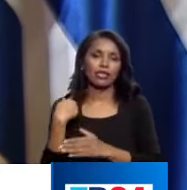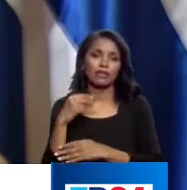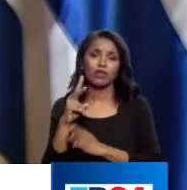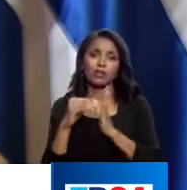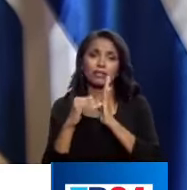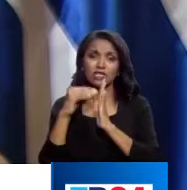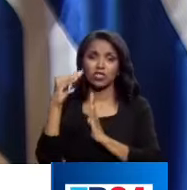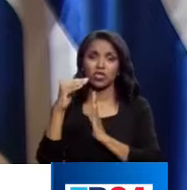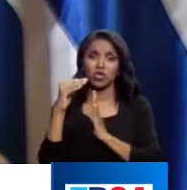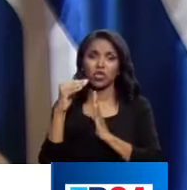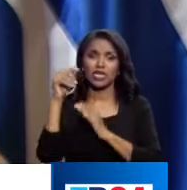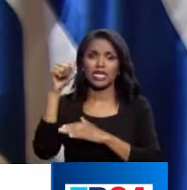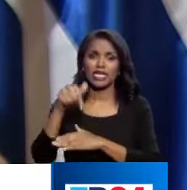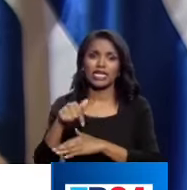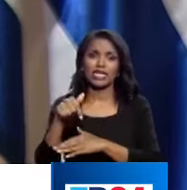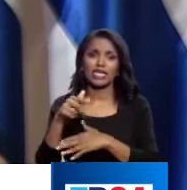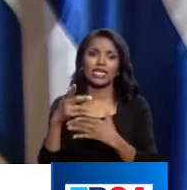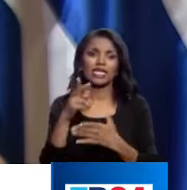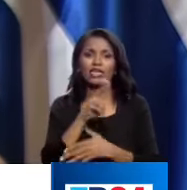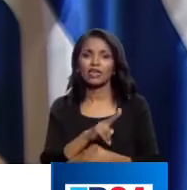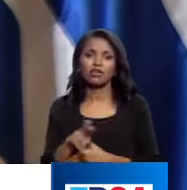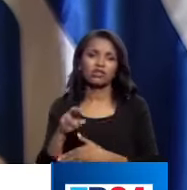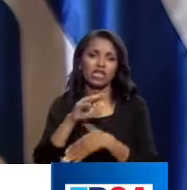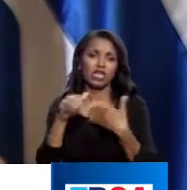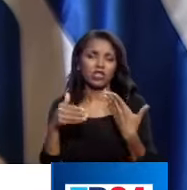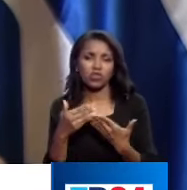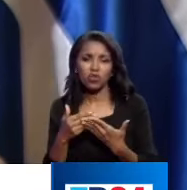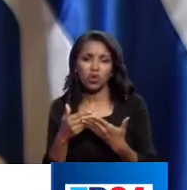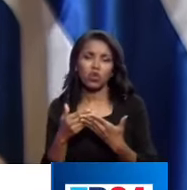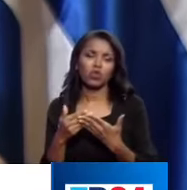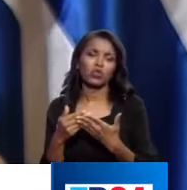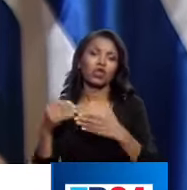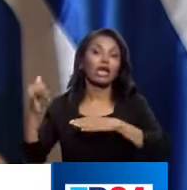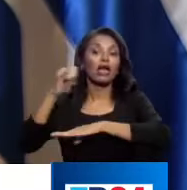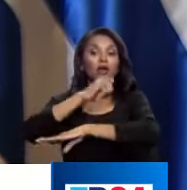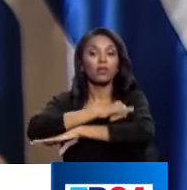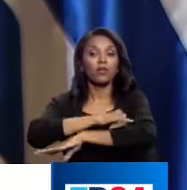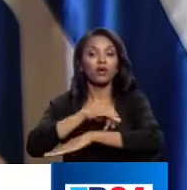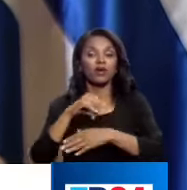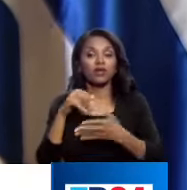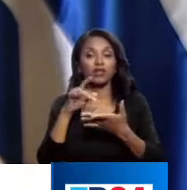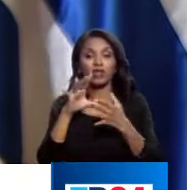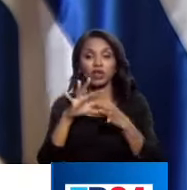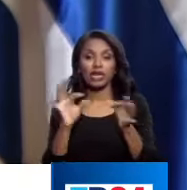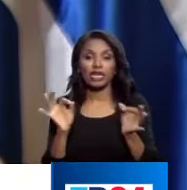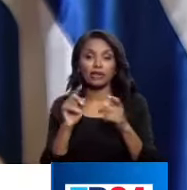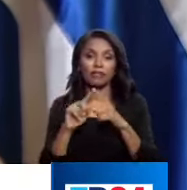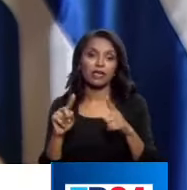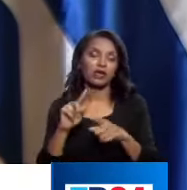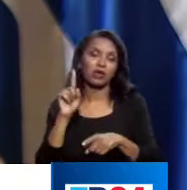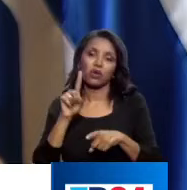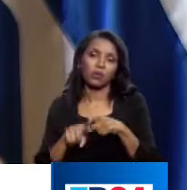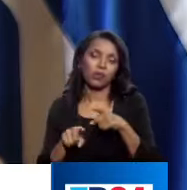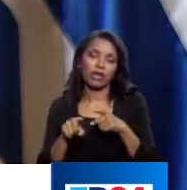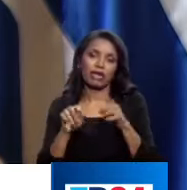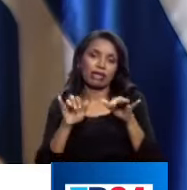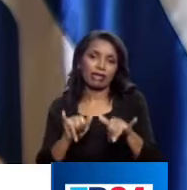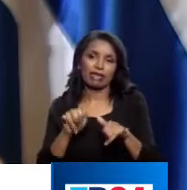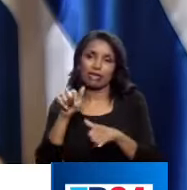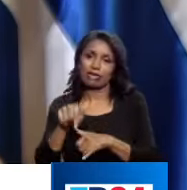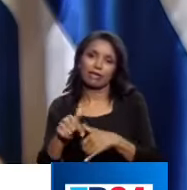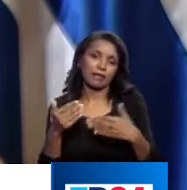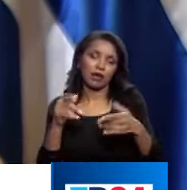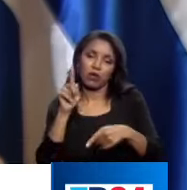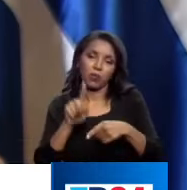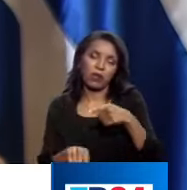de pasajeros en tránsito que utilizan todas las facilidades del aeropuerto gratis y que no vienen y no invierten en la